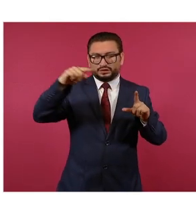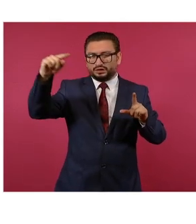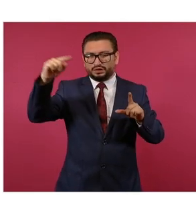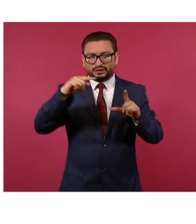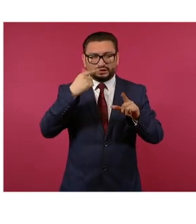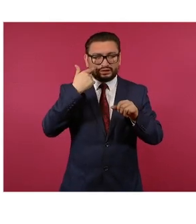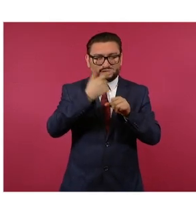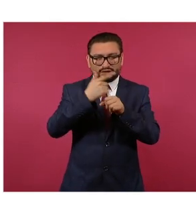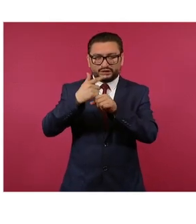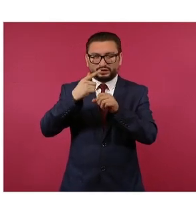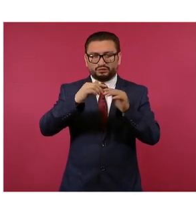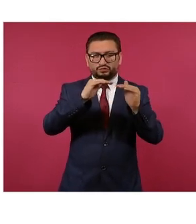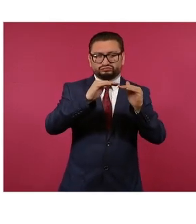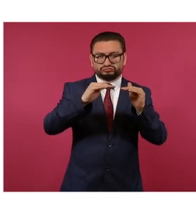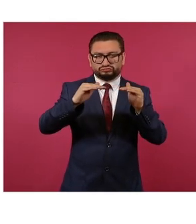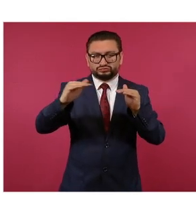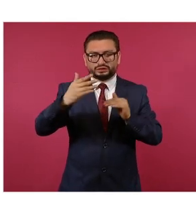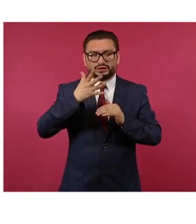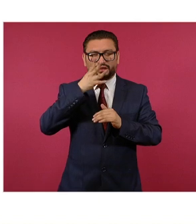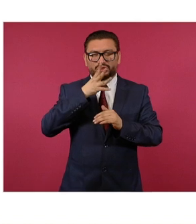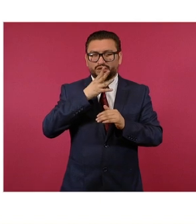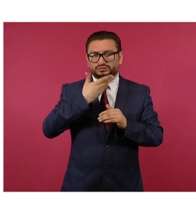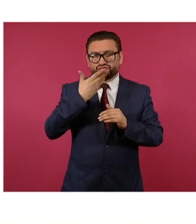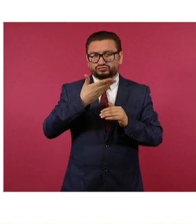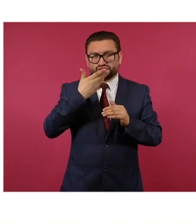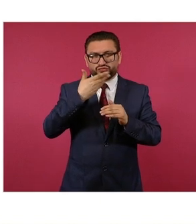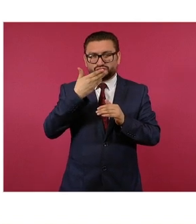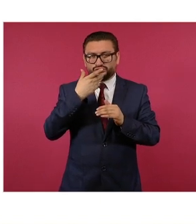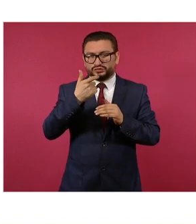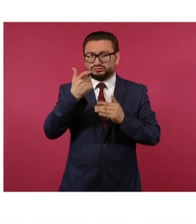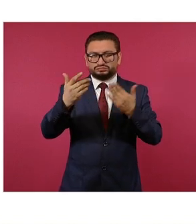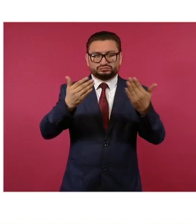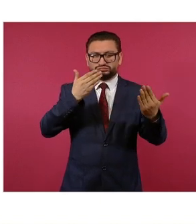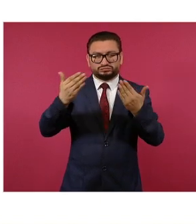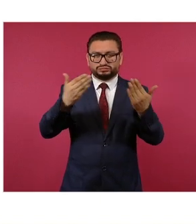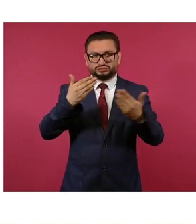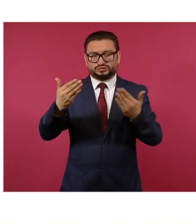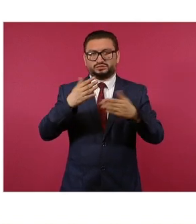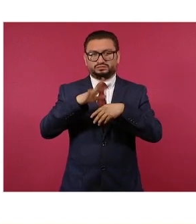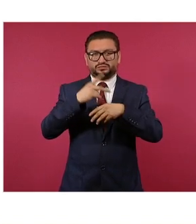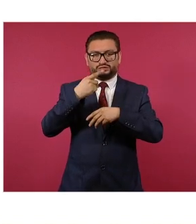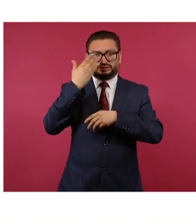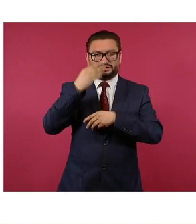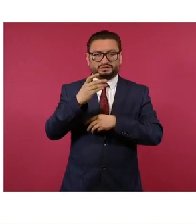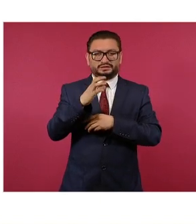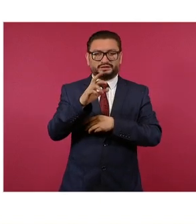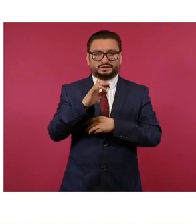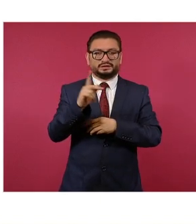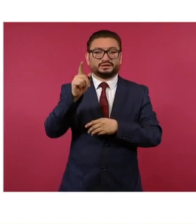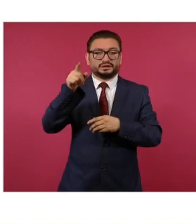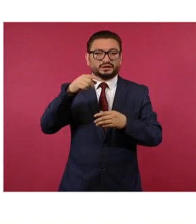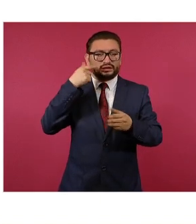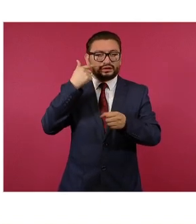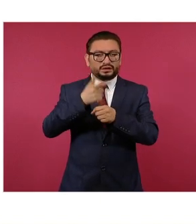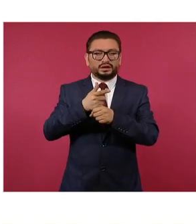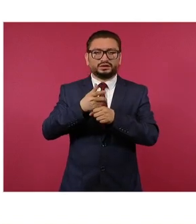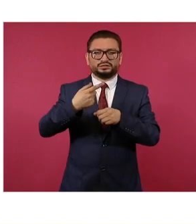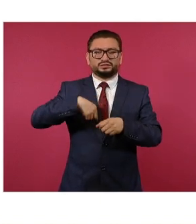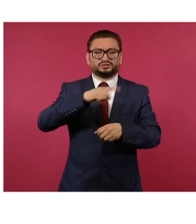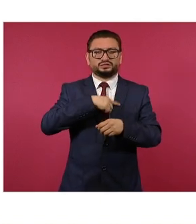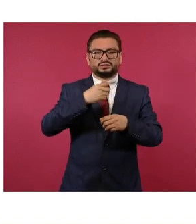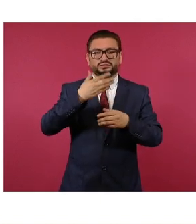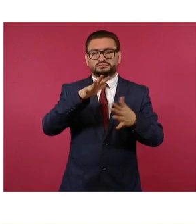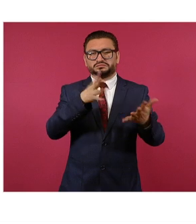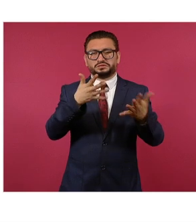casi podemos decir permanente, donde con este esquema de precios máximos que determina la CRE, generalmente estamos en los